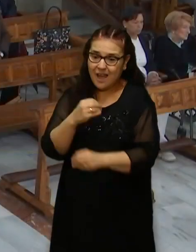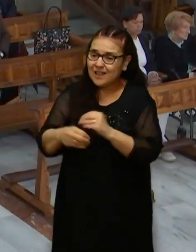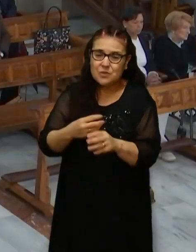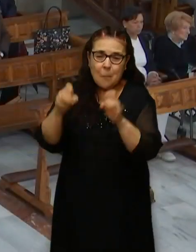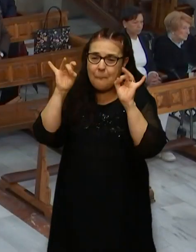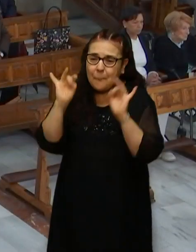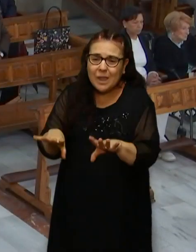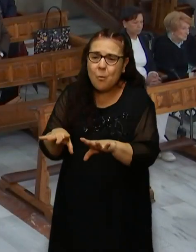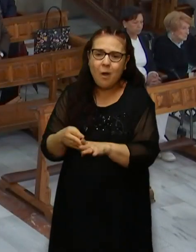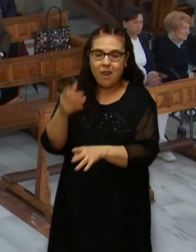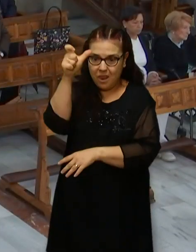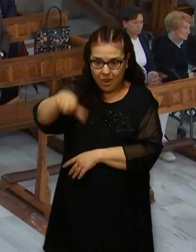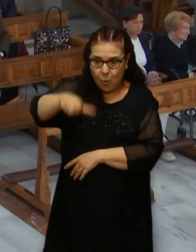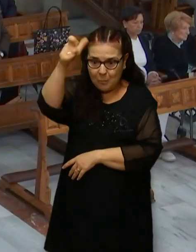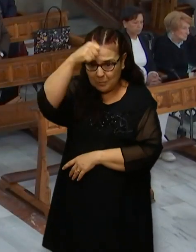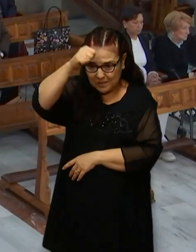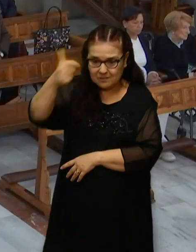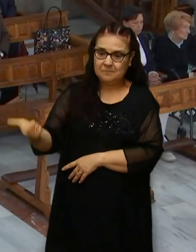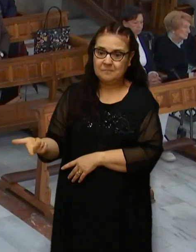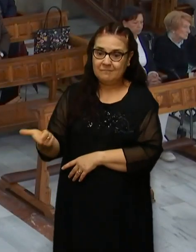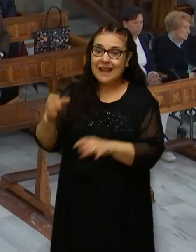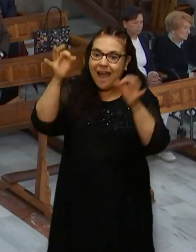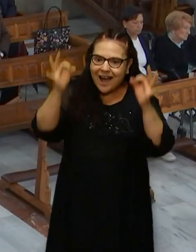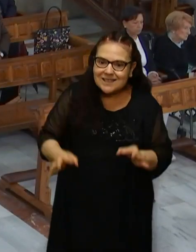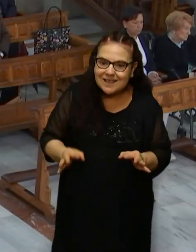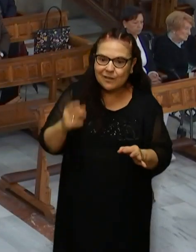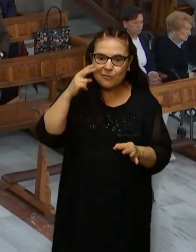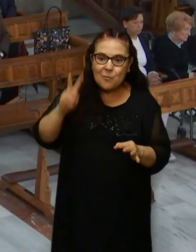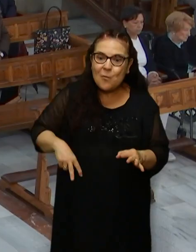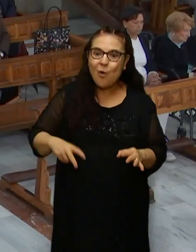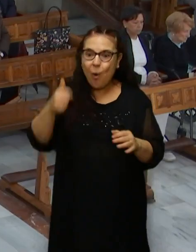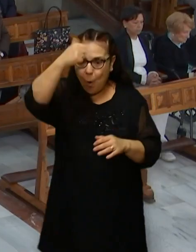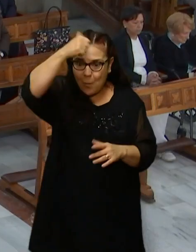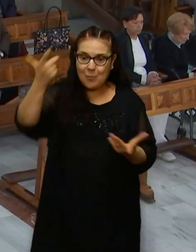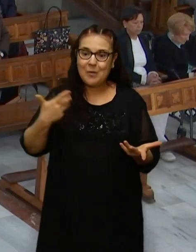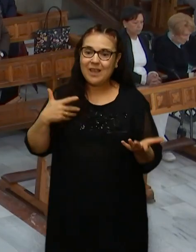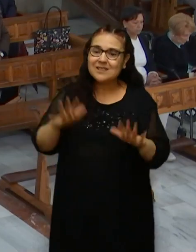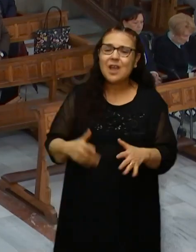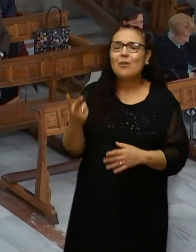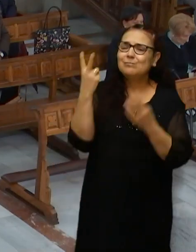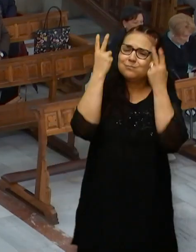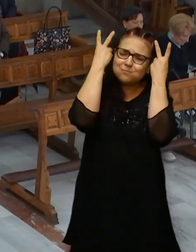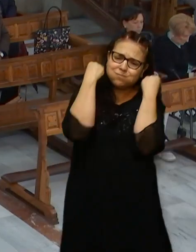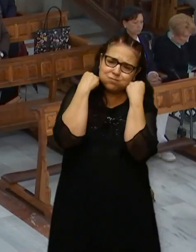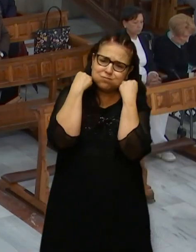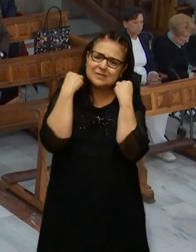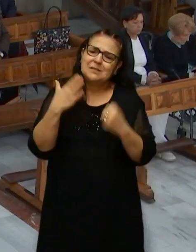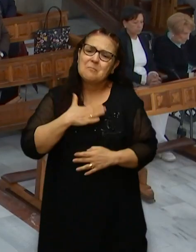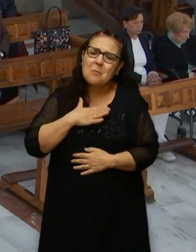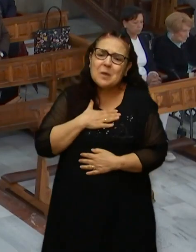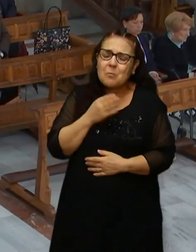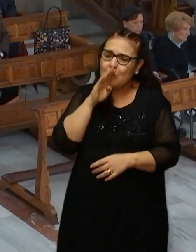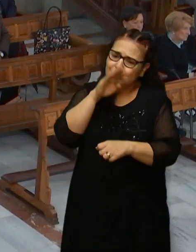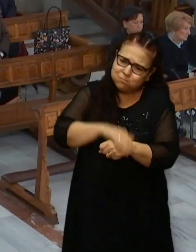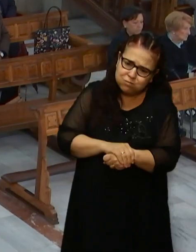hombres. Y así, reconocido como hombre por su presencia, se humilló a sí mismo, hecho obediente